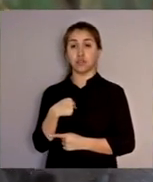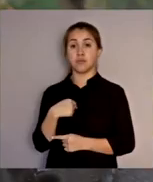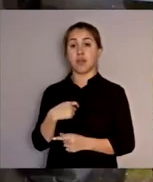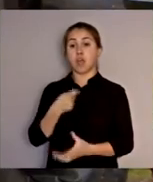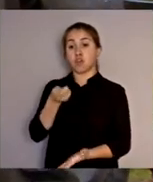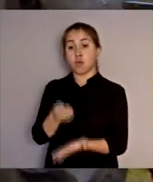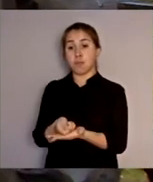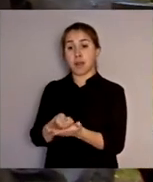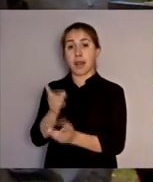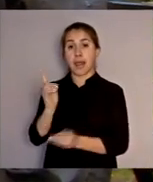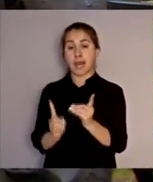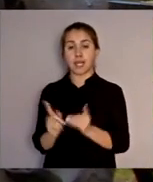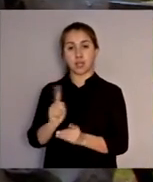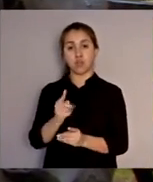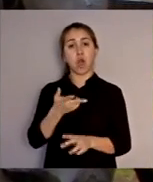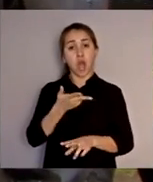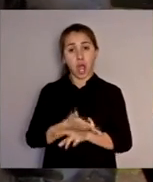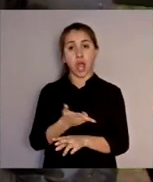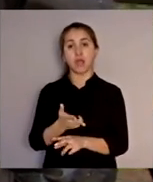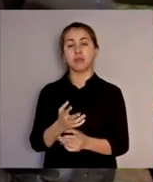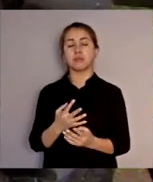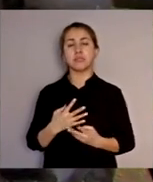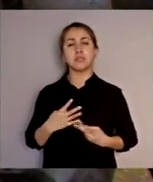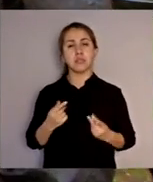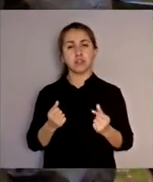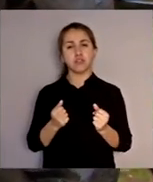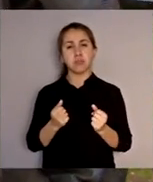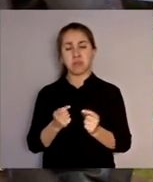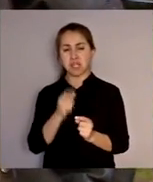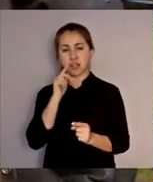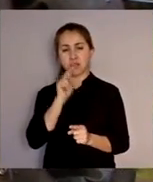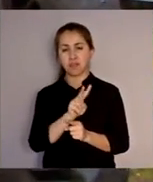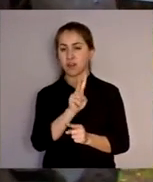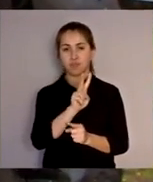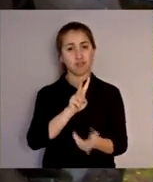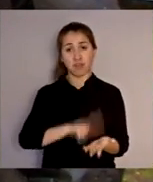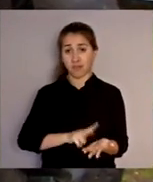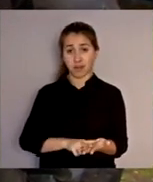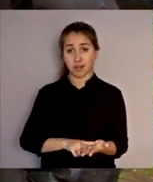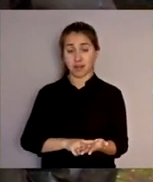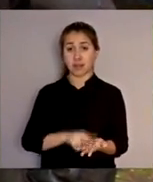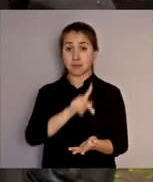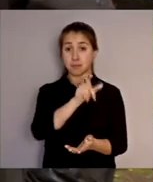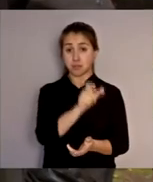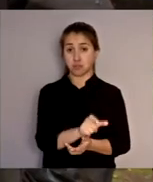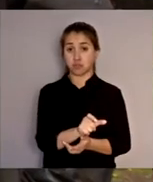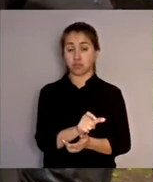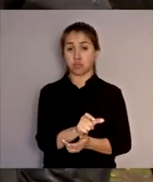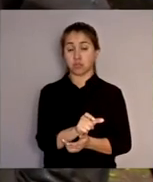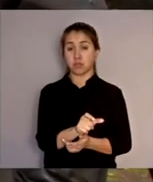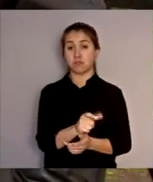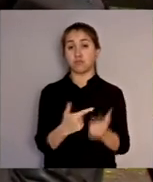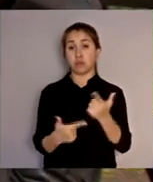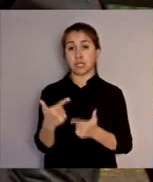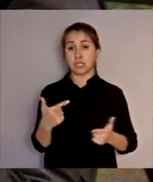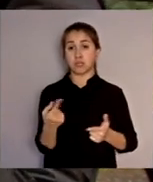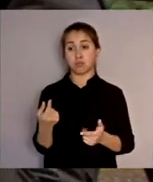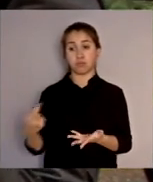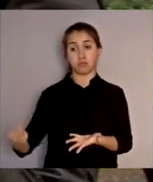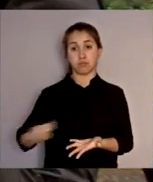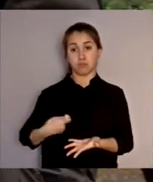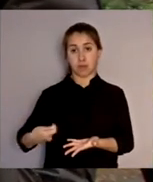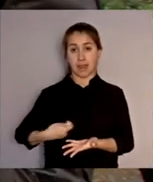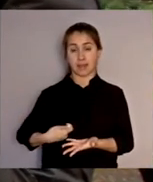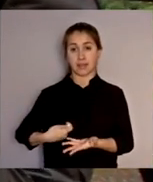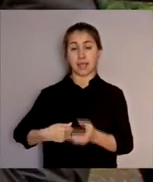comprar a alguien. Existe la sensación, ¿no es cierto?, que no es verdad, de que aquella persona o aquel político que recibe